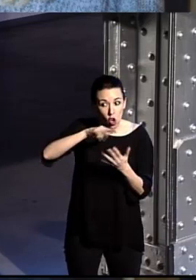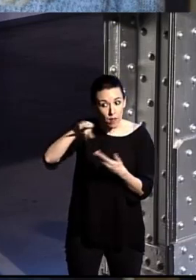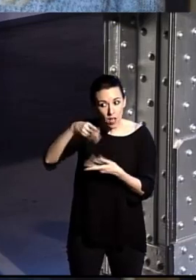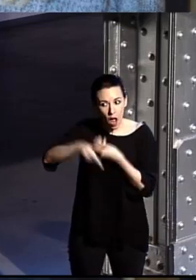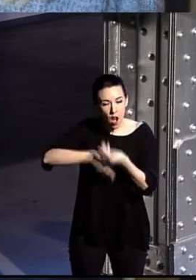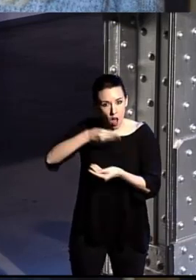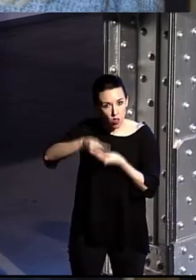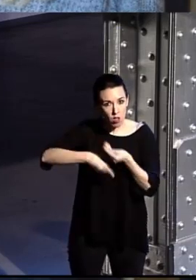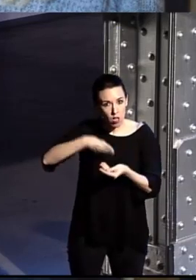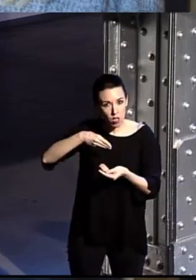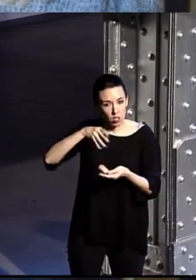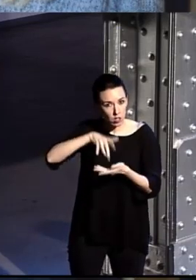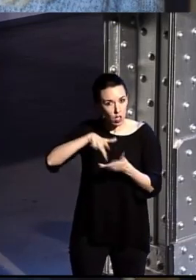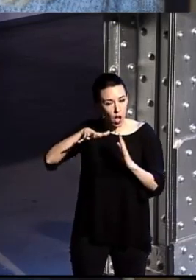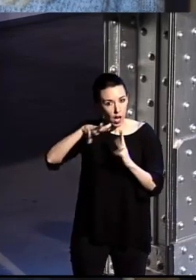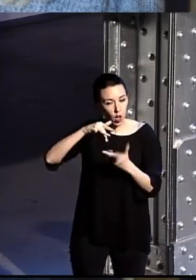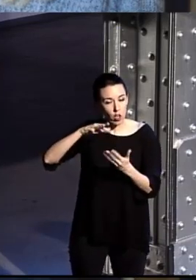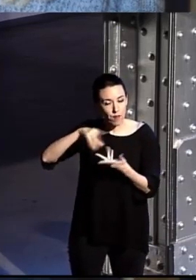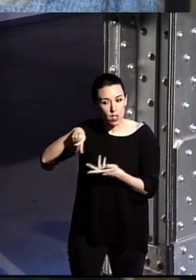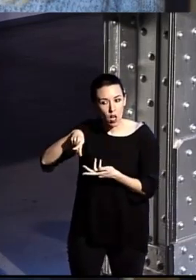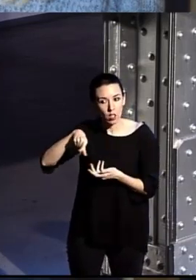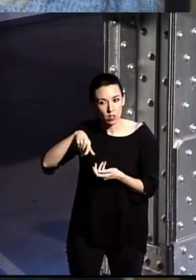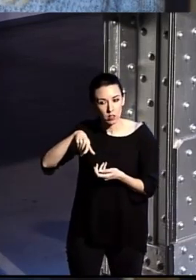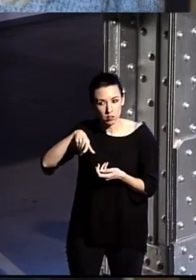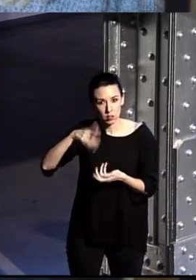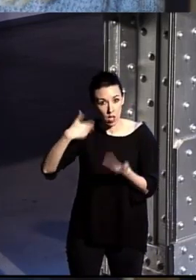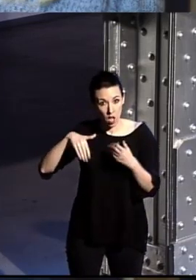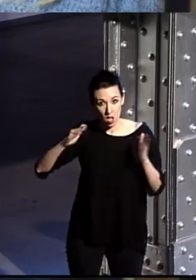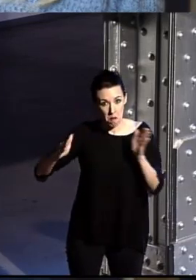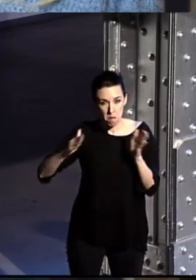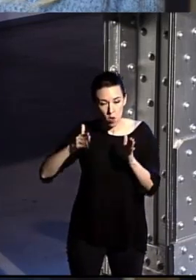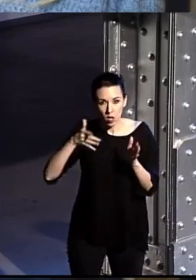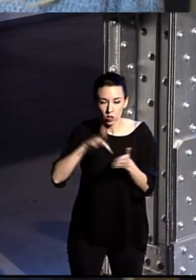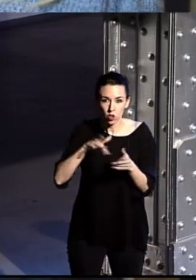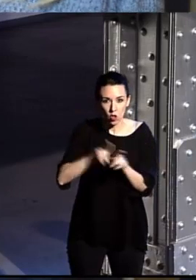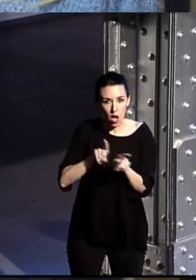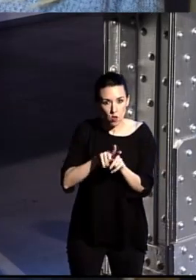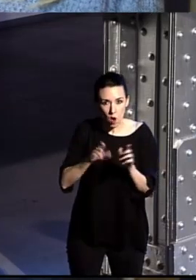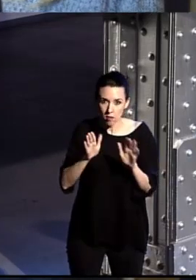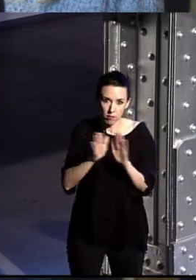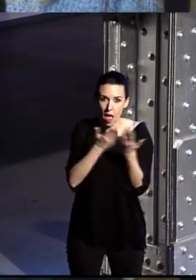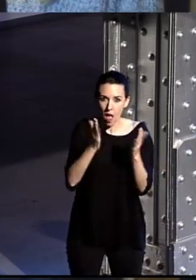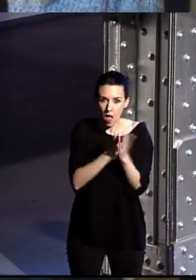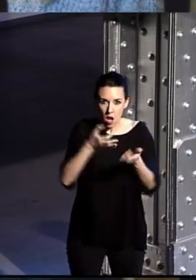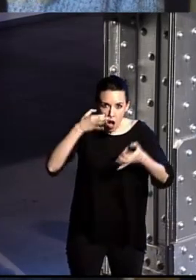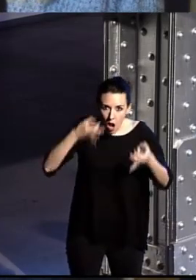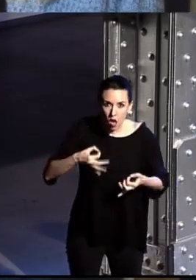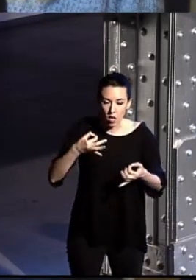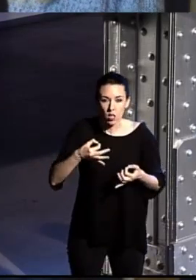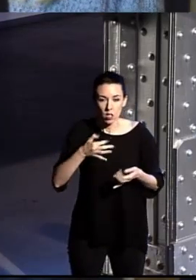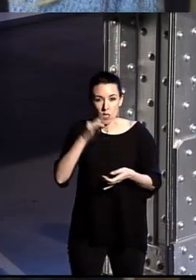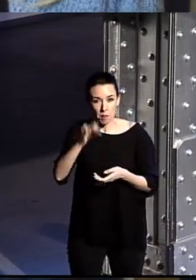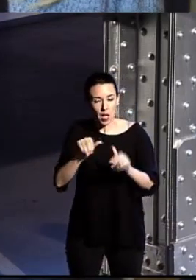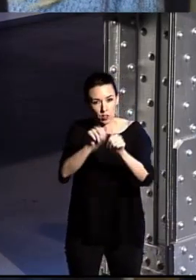Verne es una geografía que en aquel momento era una especie de enciclopedia. Era